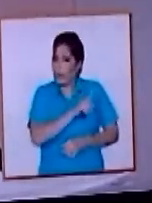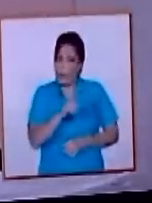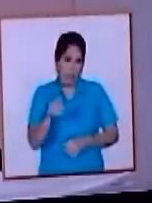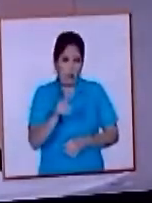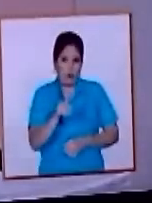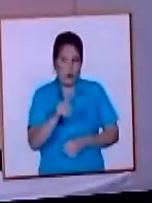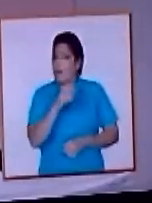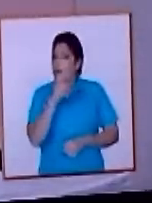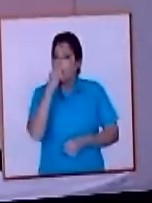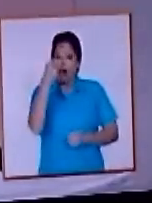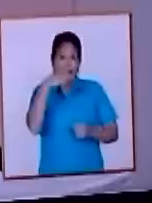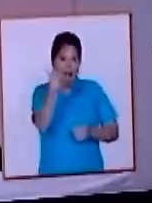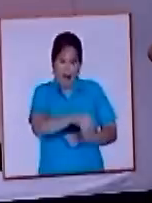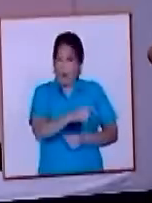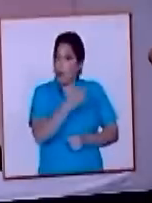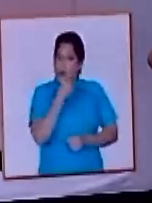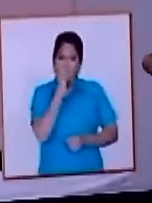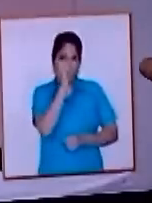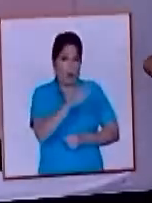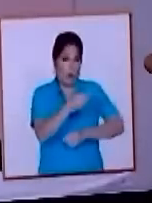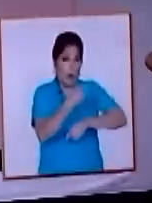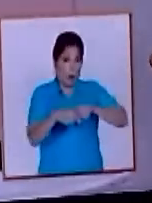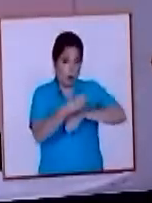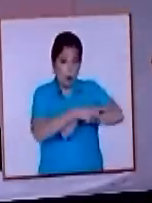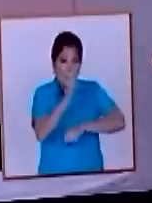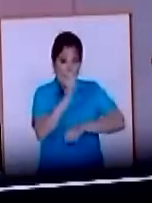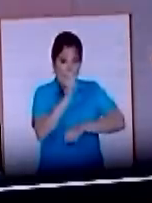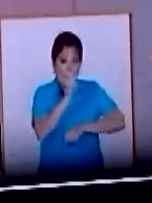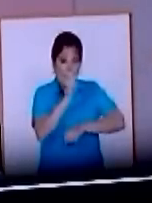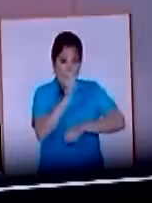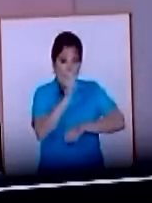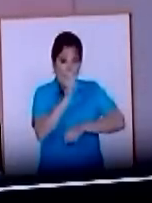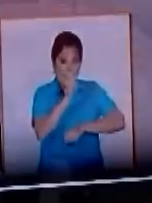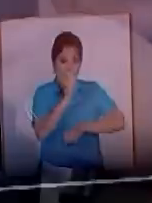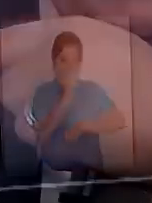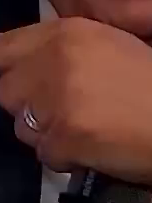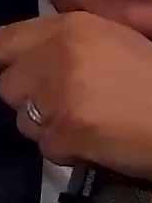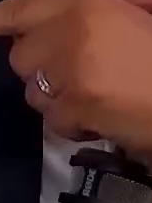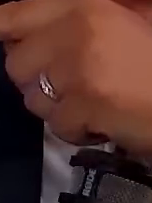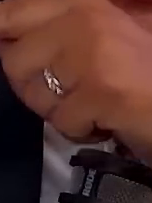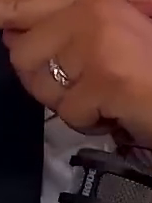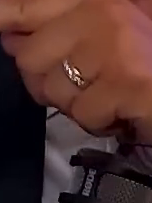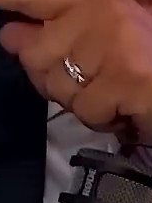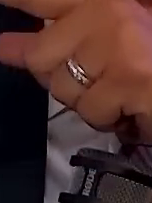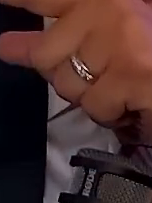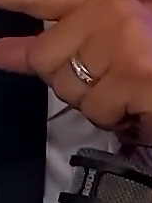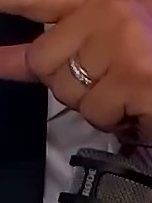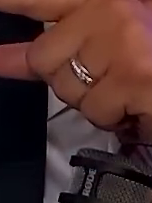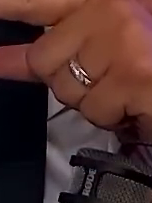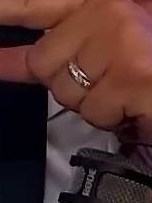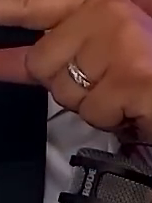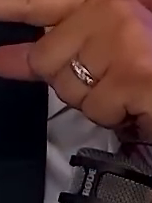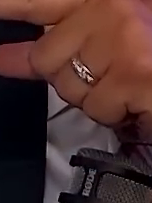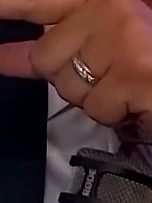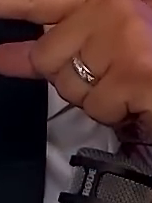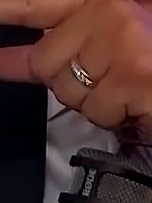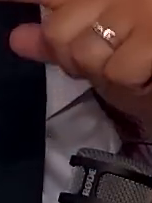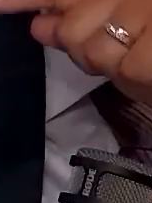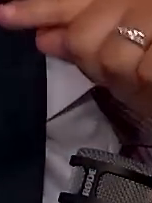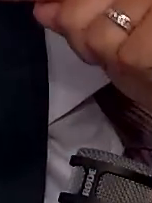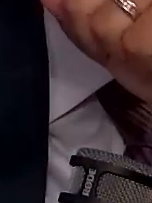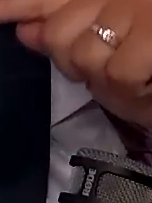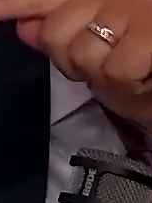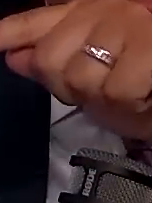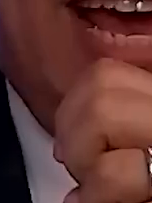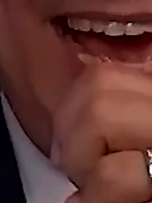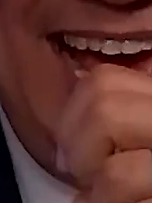por ese dío de leche 125 pesos párate ahí le le duele le está doliendo que le están diciendo neoliberales la